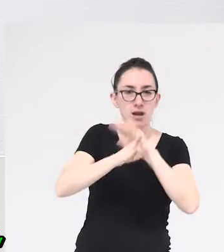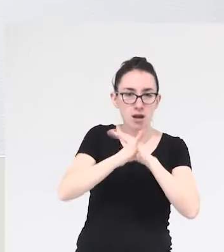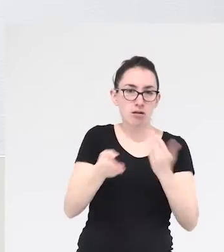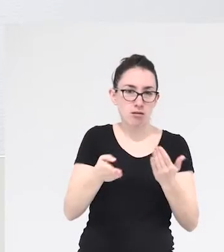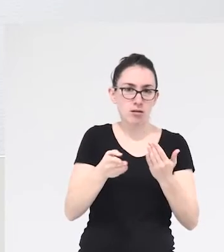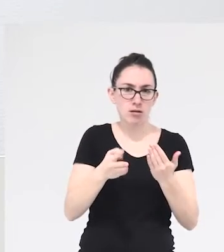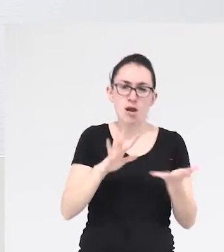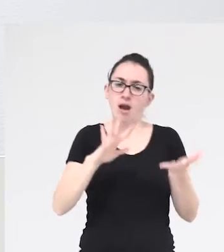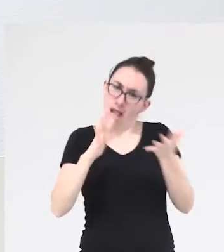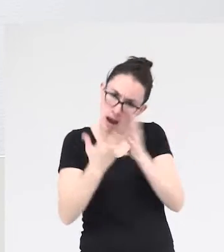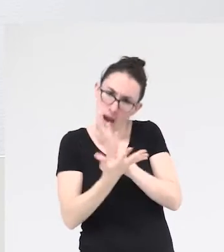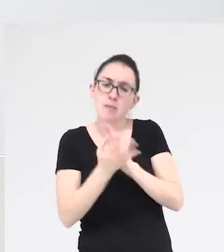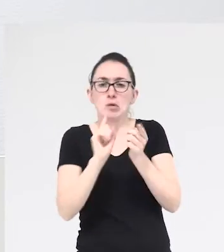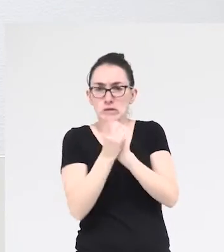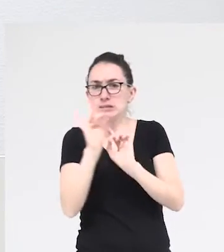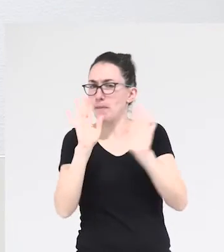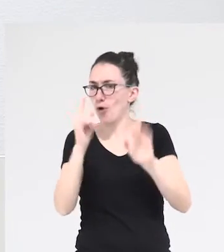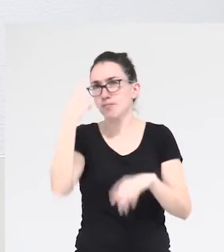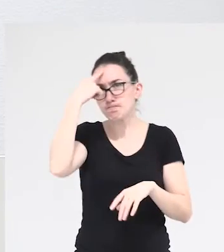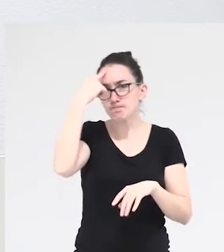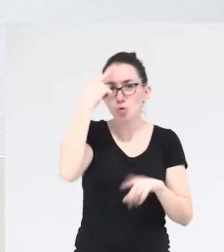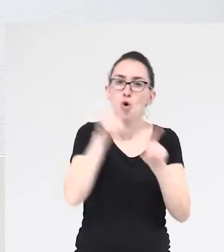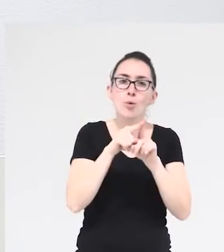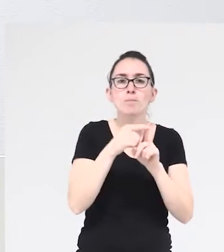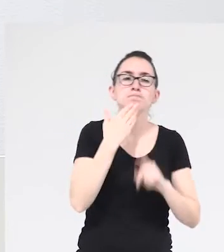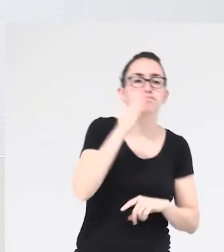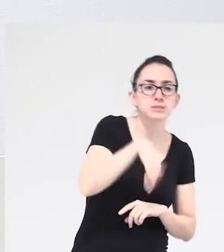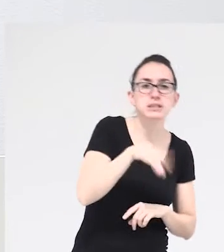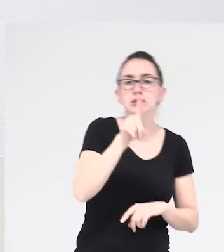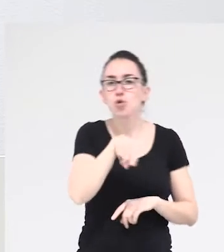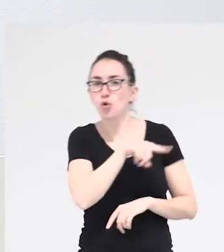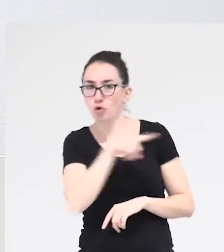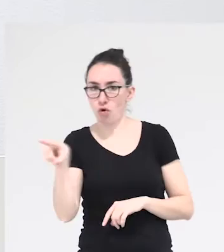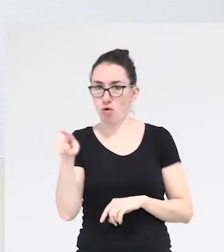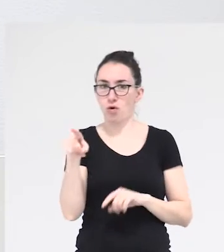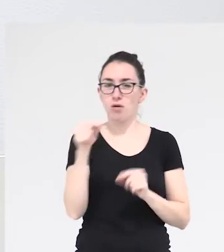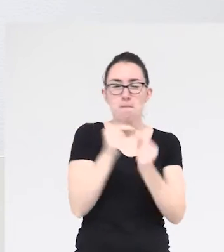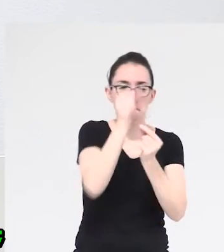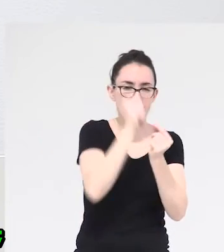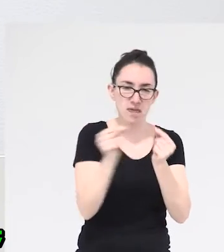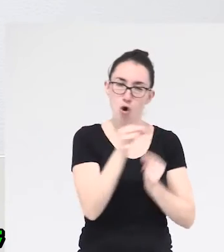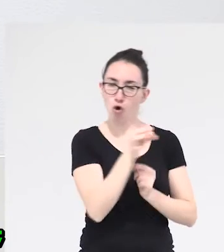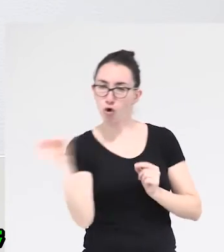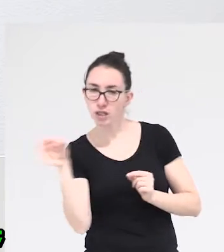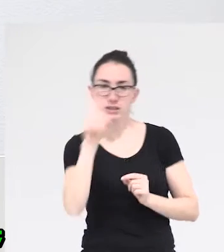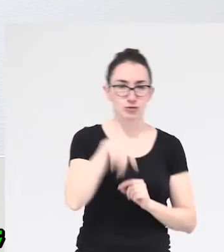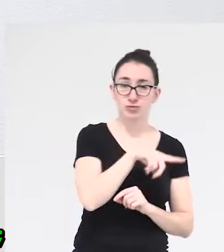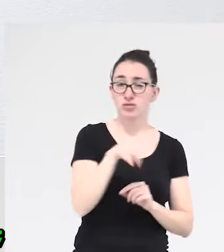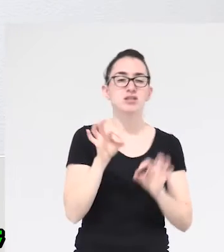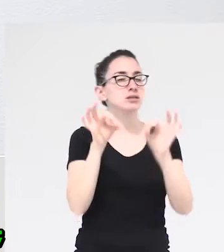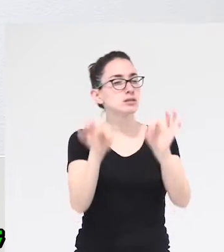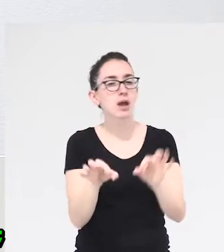sus cosas, pero se sigue pensando en cuál es el cuerpo correcto. Ese cuerpo correcto, esas medidas correctas siempre son las de un